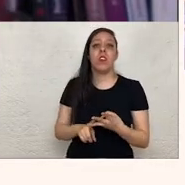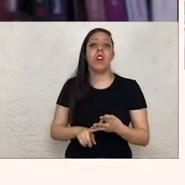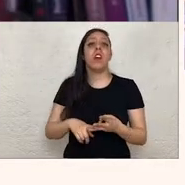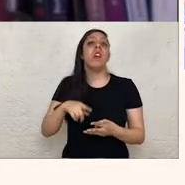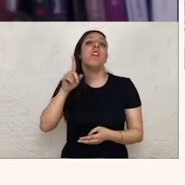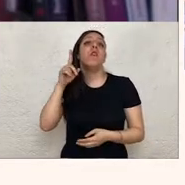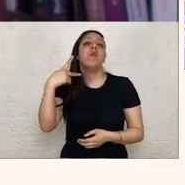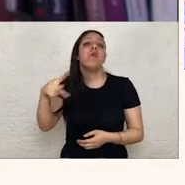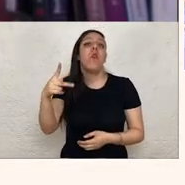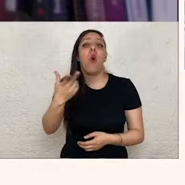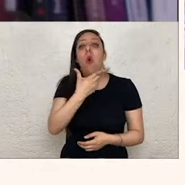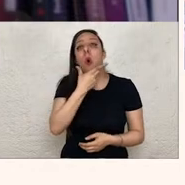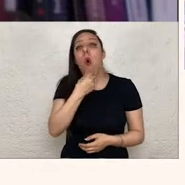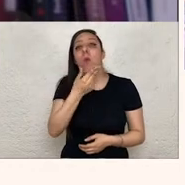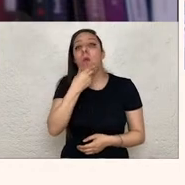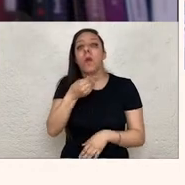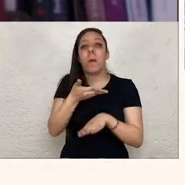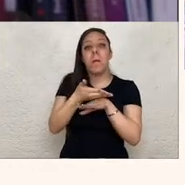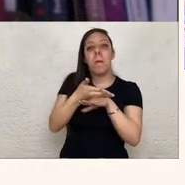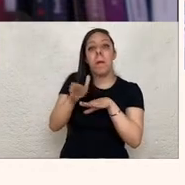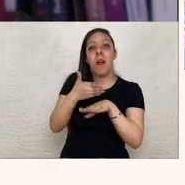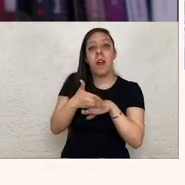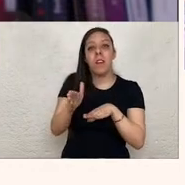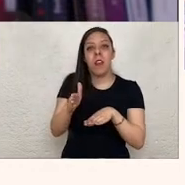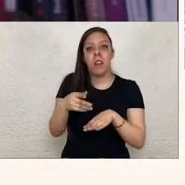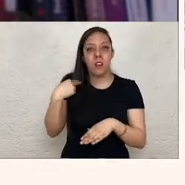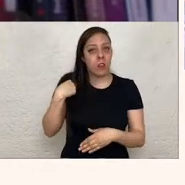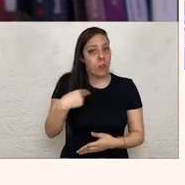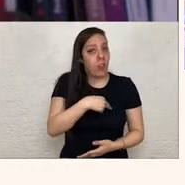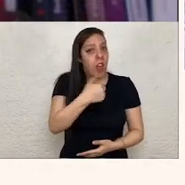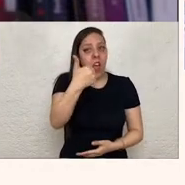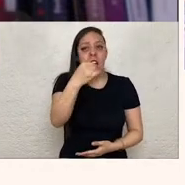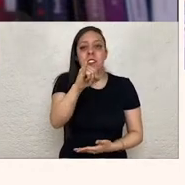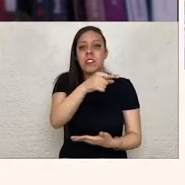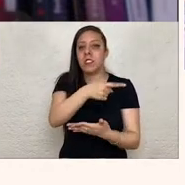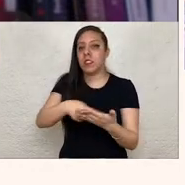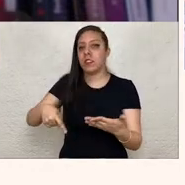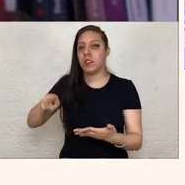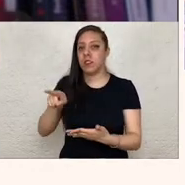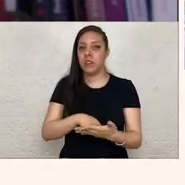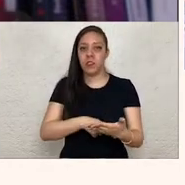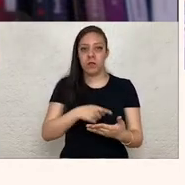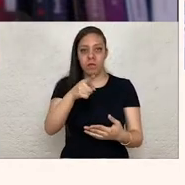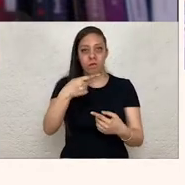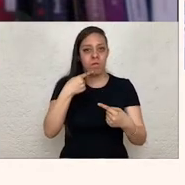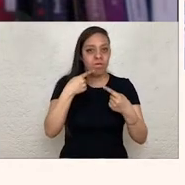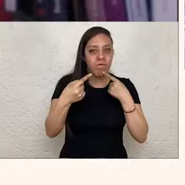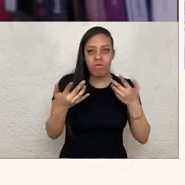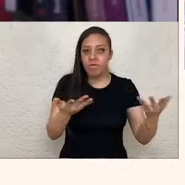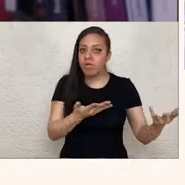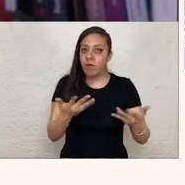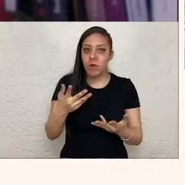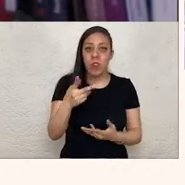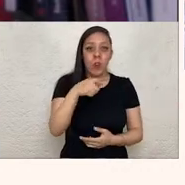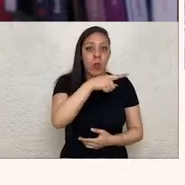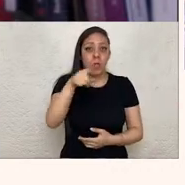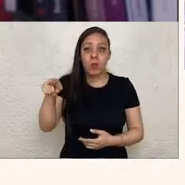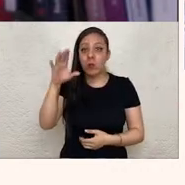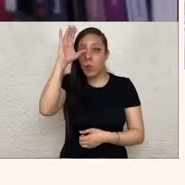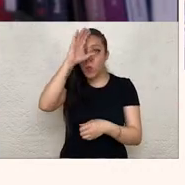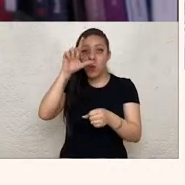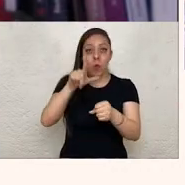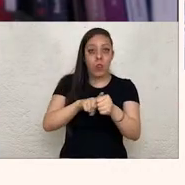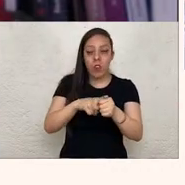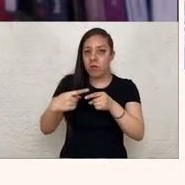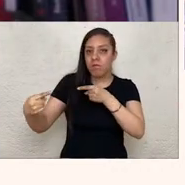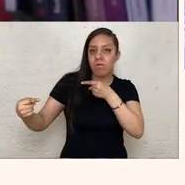hombre blanco, ¿sí? Clausuramos así la posibilidad de realmente poner en cuestión a dos culturas que